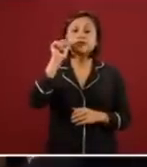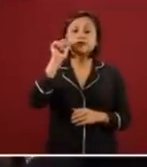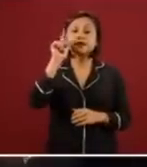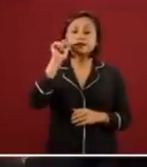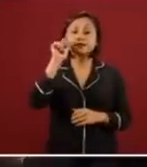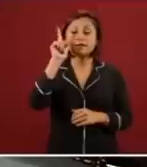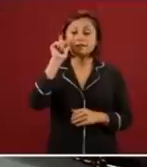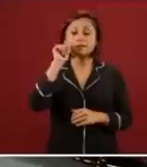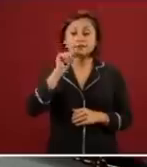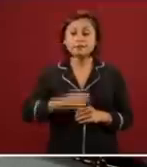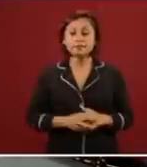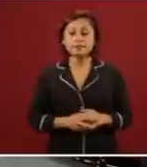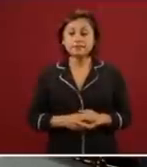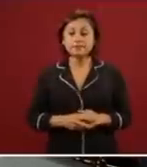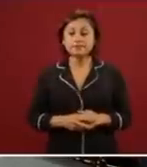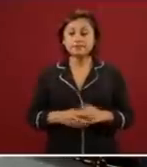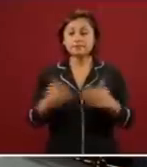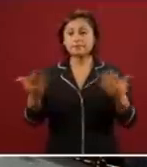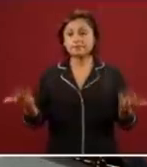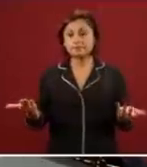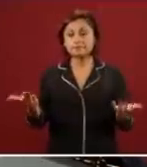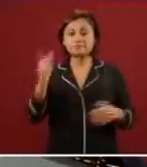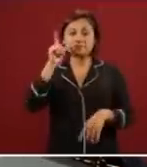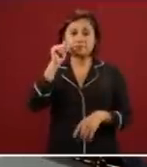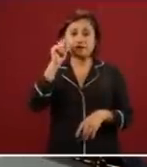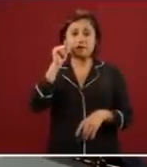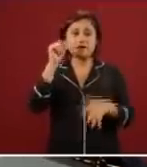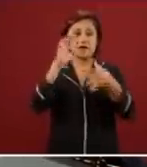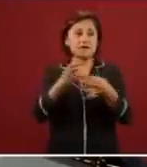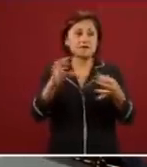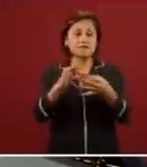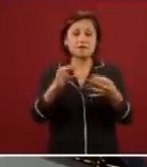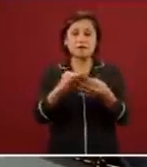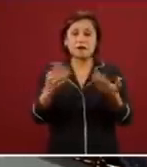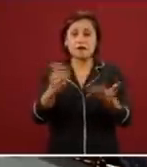Mañana. Si no, no vamos a tener de qué hablar mañana.